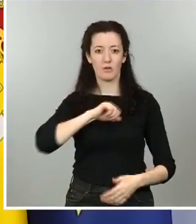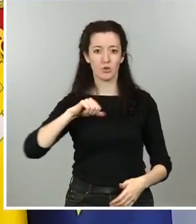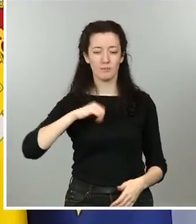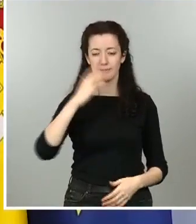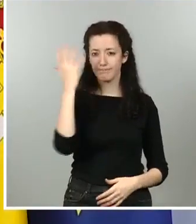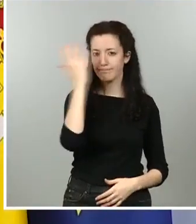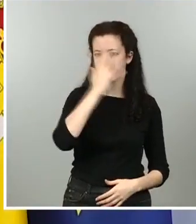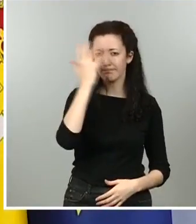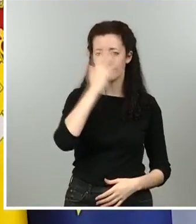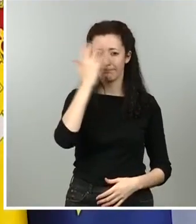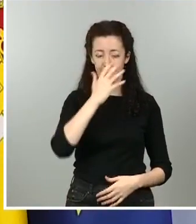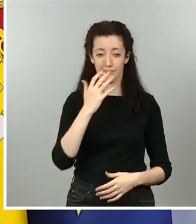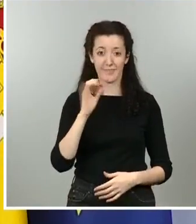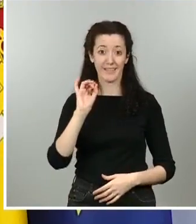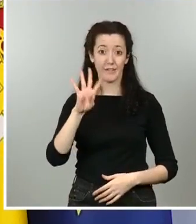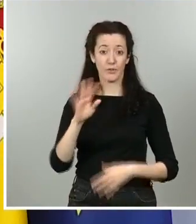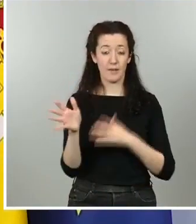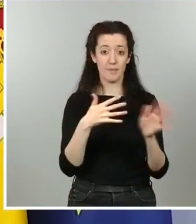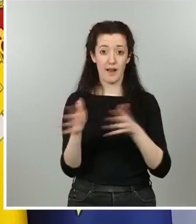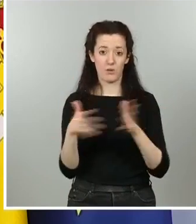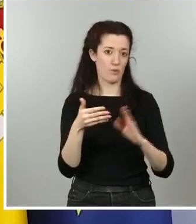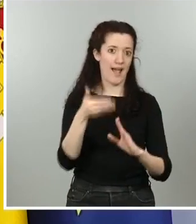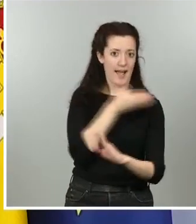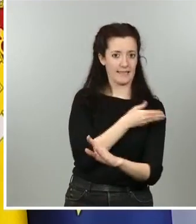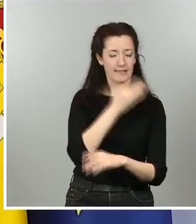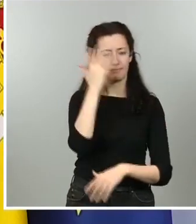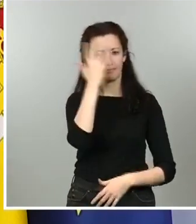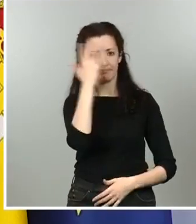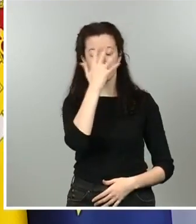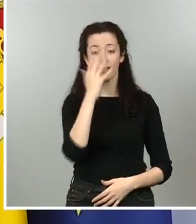decretara el 14 de marzo, pero es un hecho que